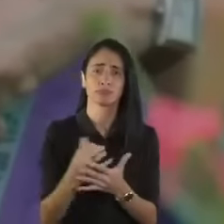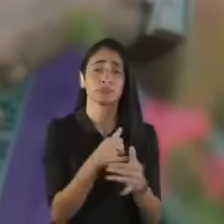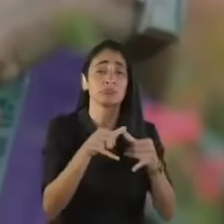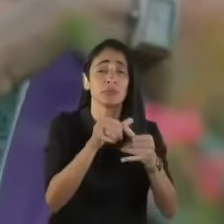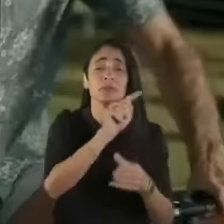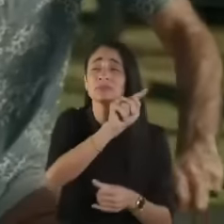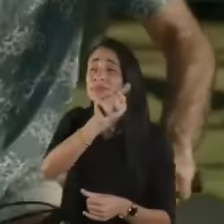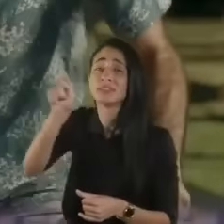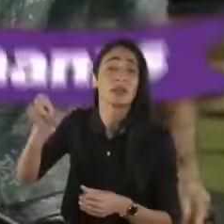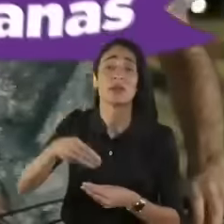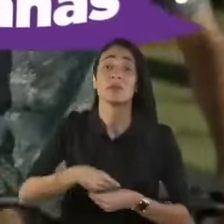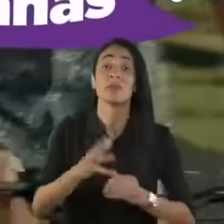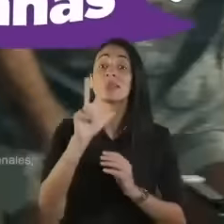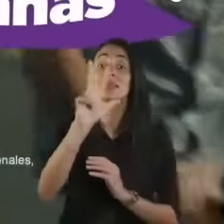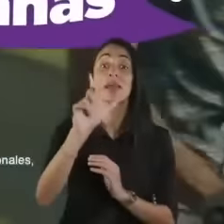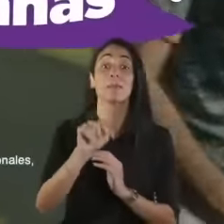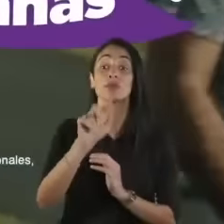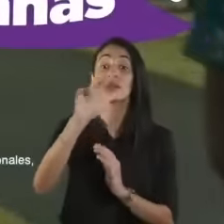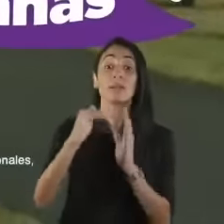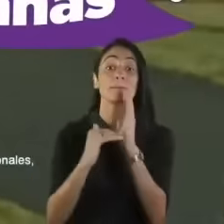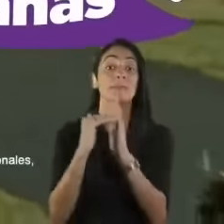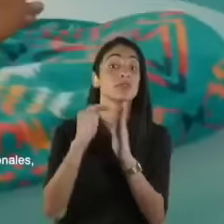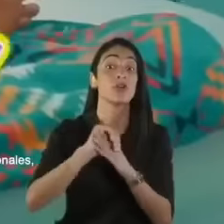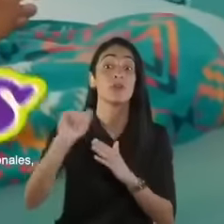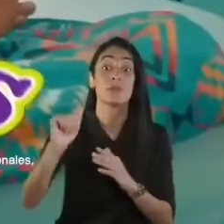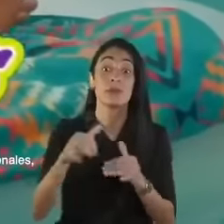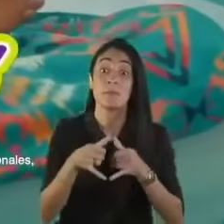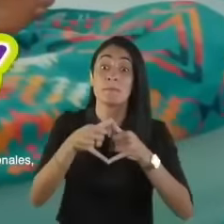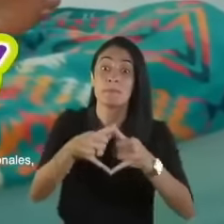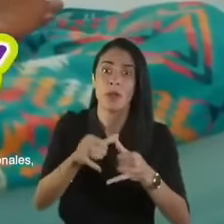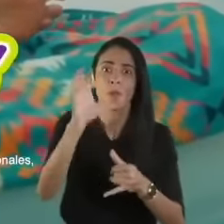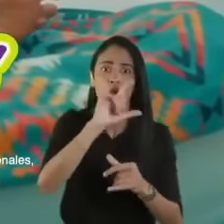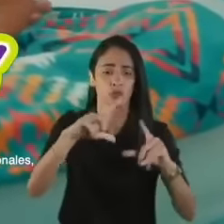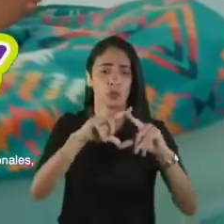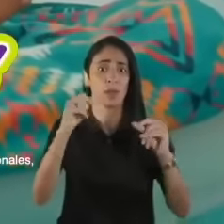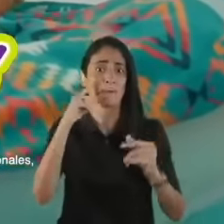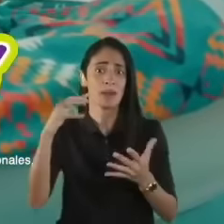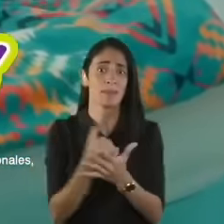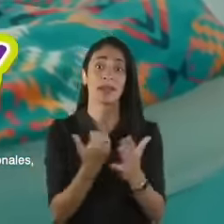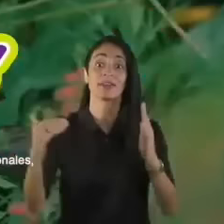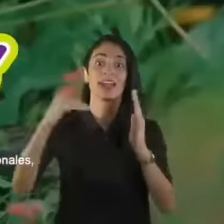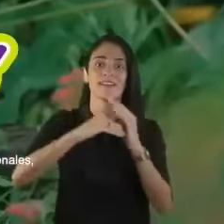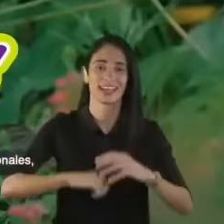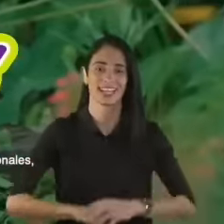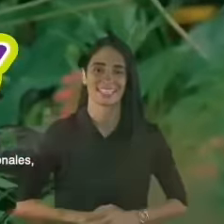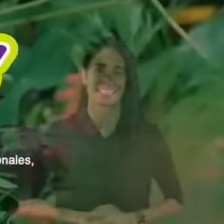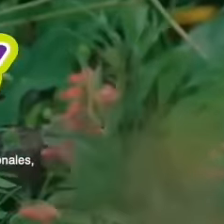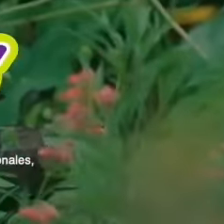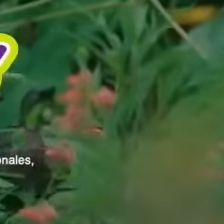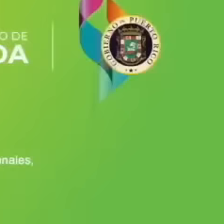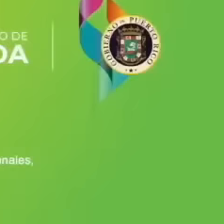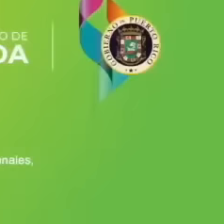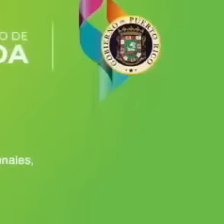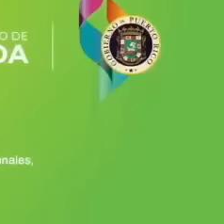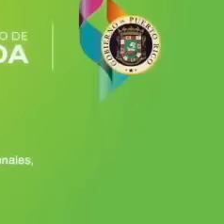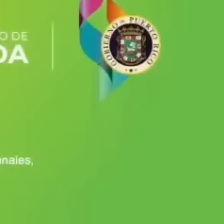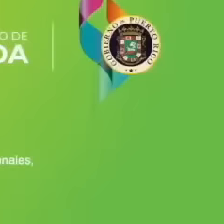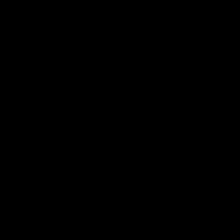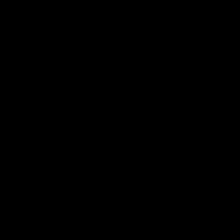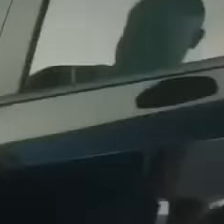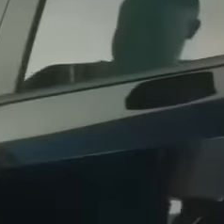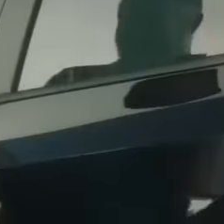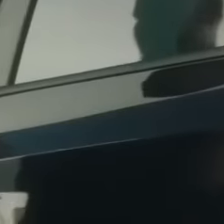Los billeteros están por todas partes, repartiendo más de 3.3 millones en premios. Busca tu billete para que te pegues otra